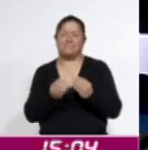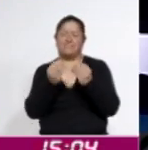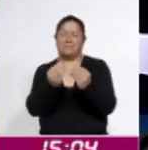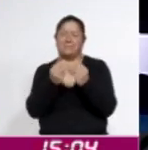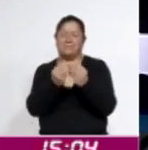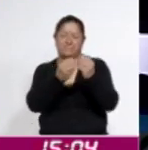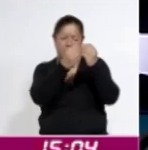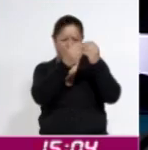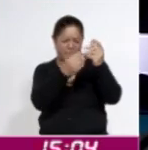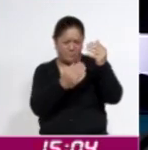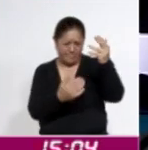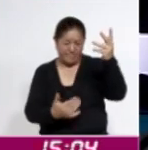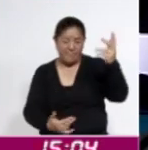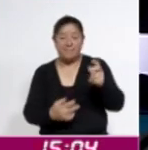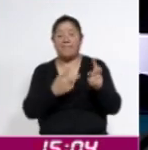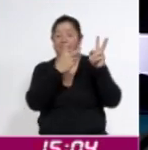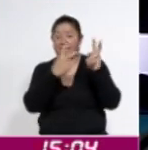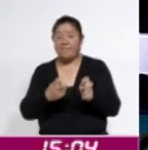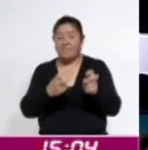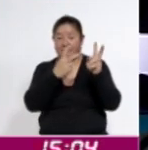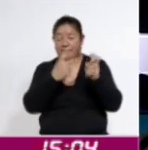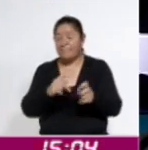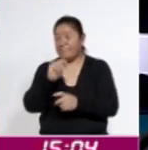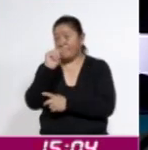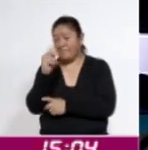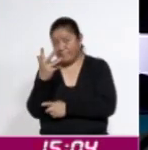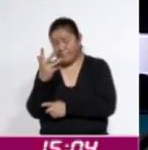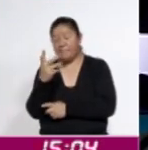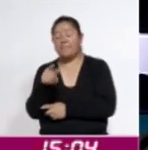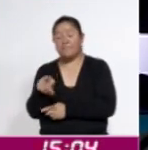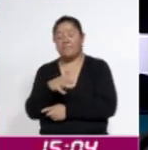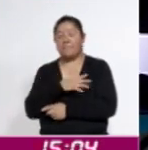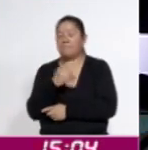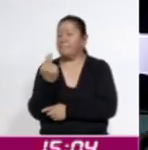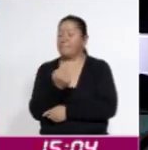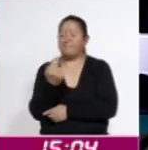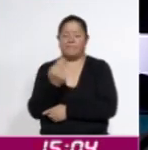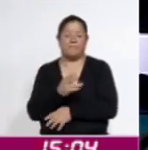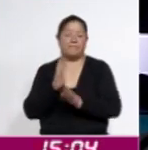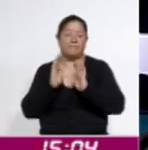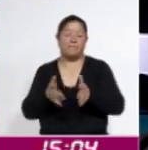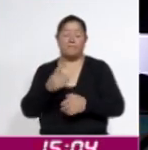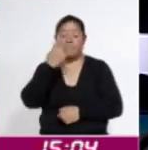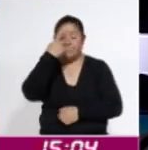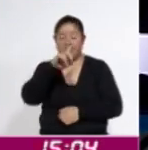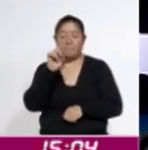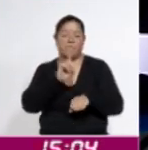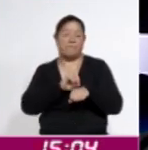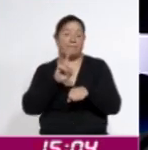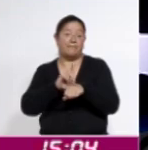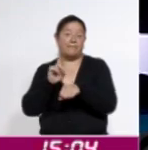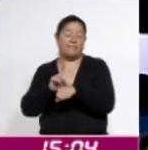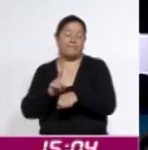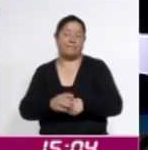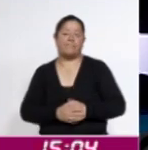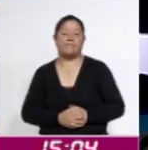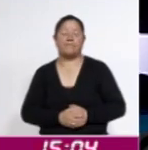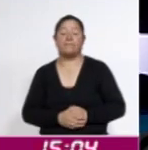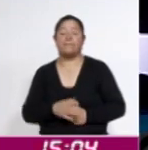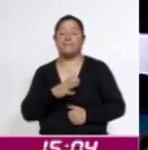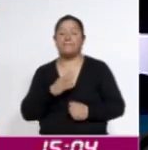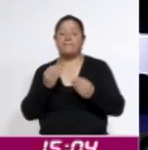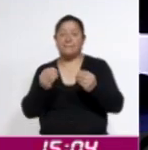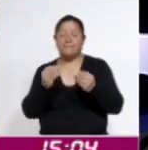de apps o tecnologías o software que ya son necesarios para las actividades cotidianas. Hay un sinfín